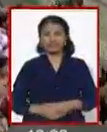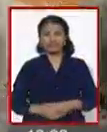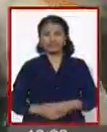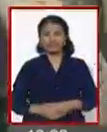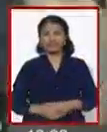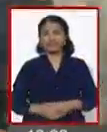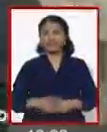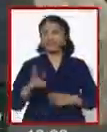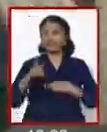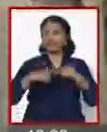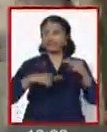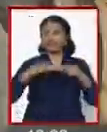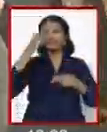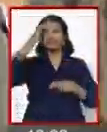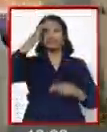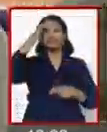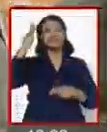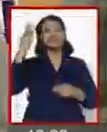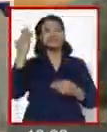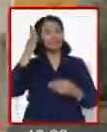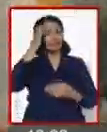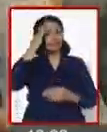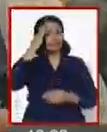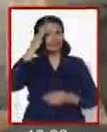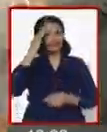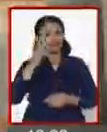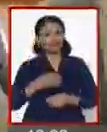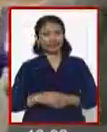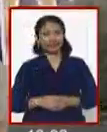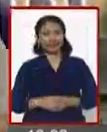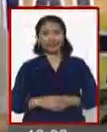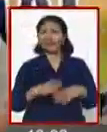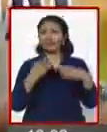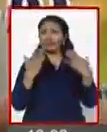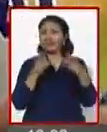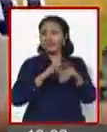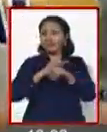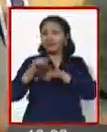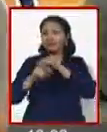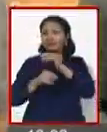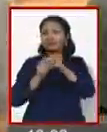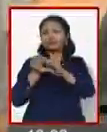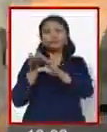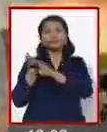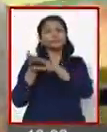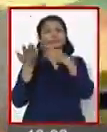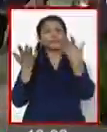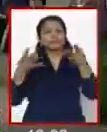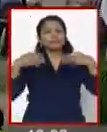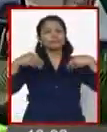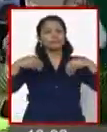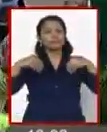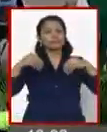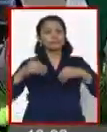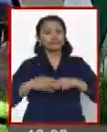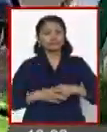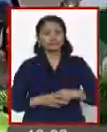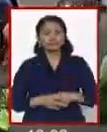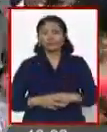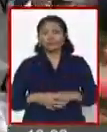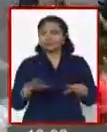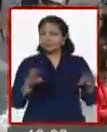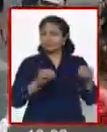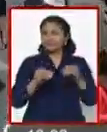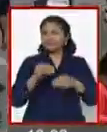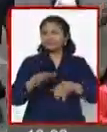el municipio ha construido, porque tenemos conocimiento que hay corrupción en los mercados construidos. Durante la